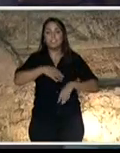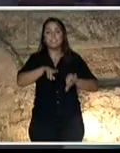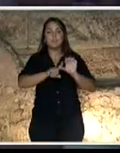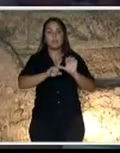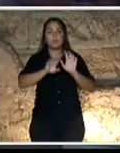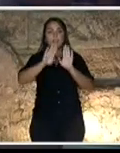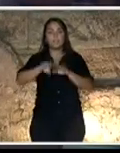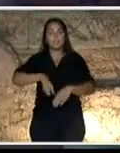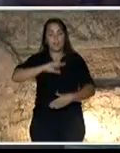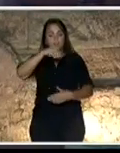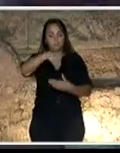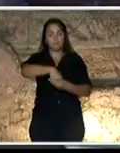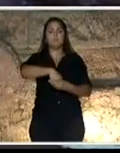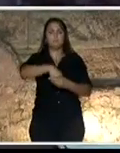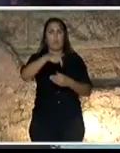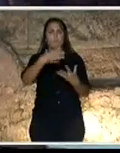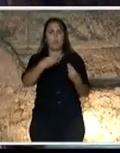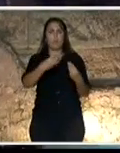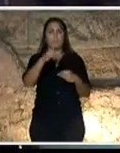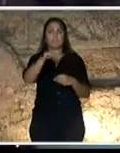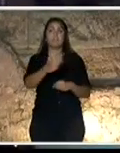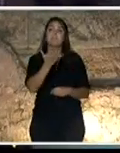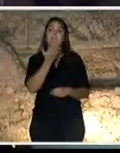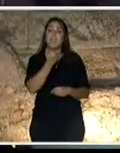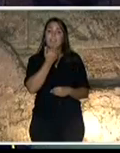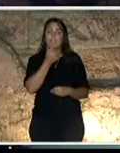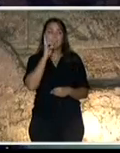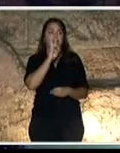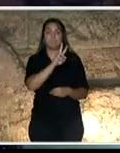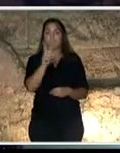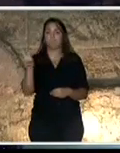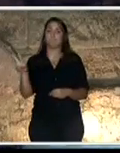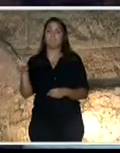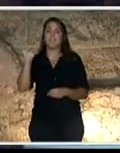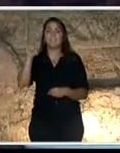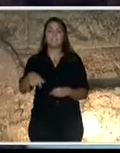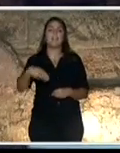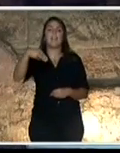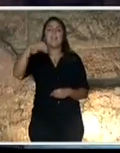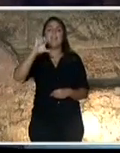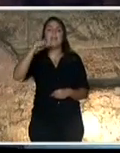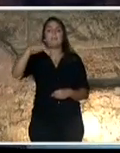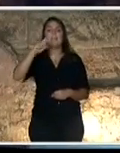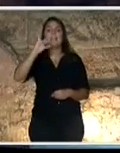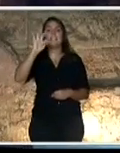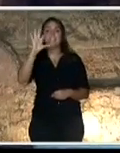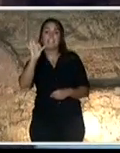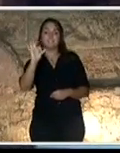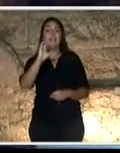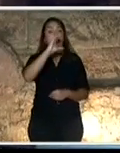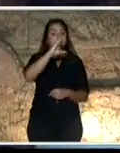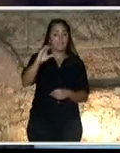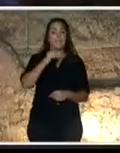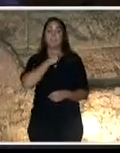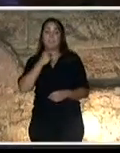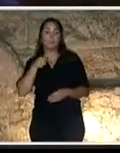se encuentran en abundancia aquí, en Mérida, colonia Lulia Augusta emérita, en Cáceres, en Badajoz,